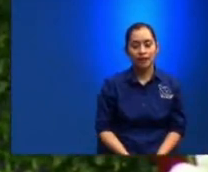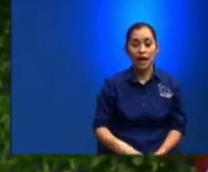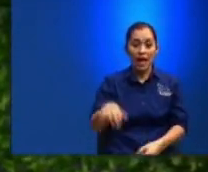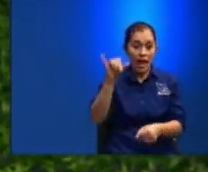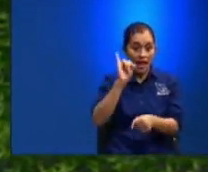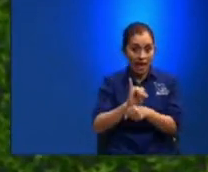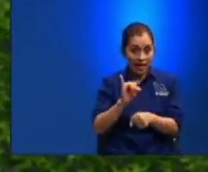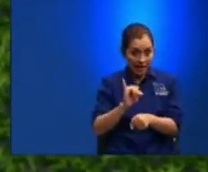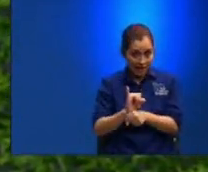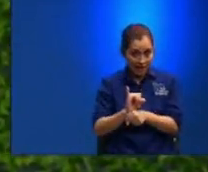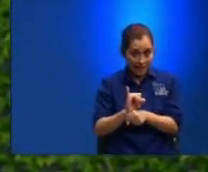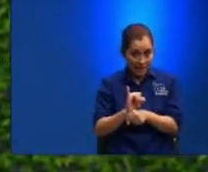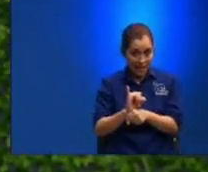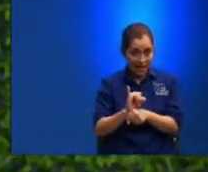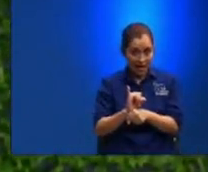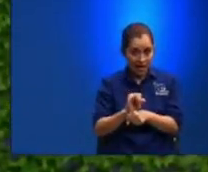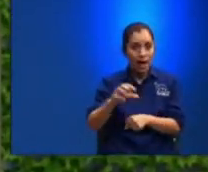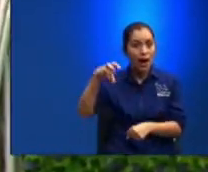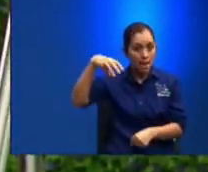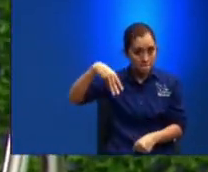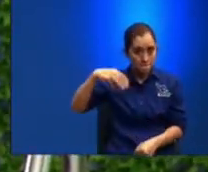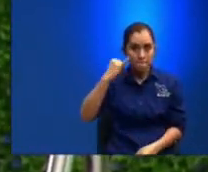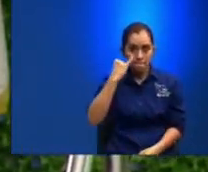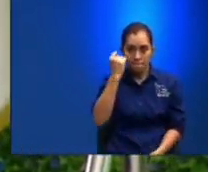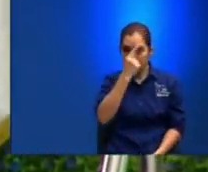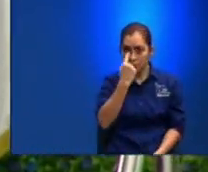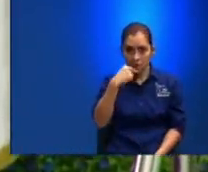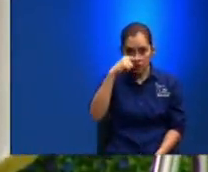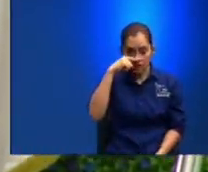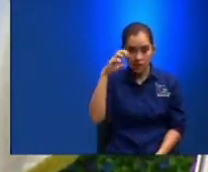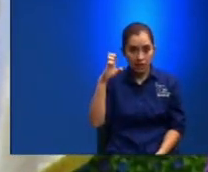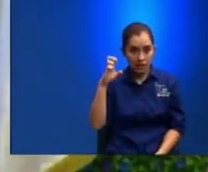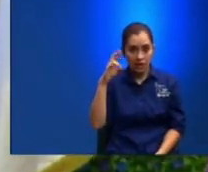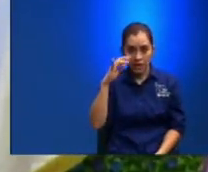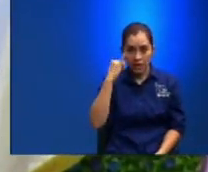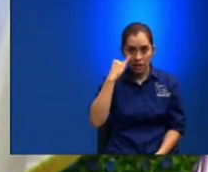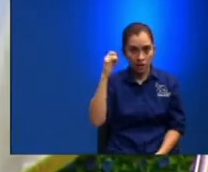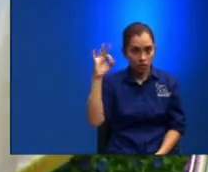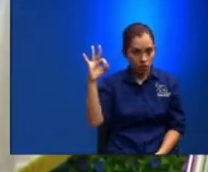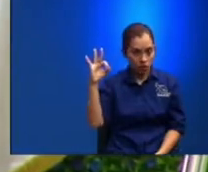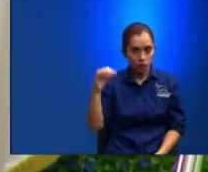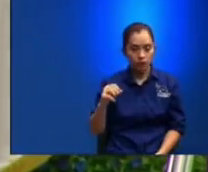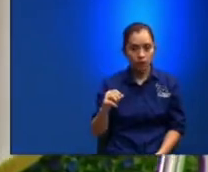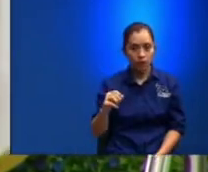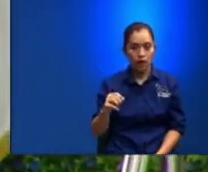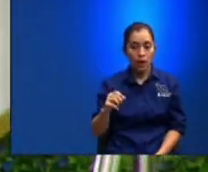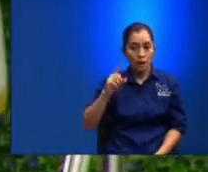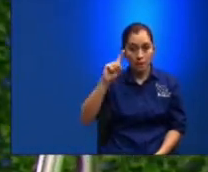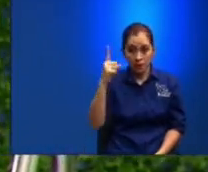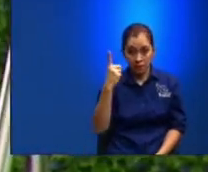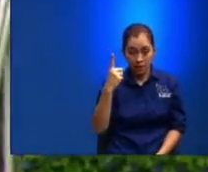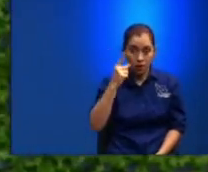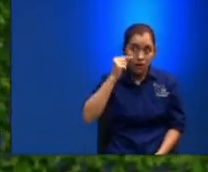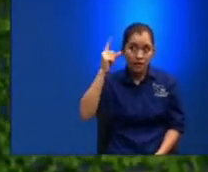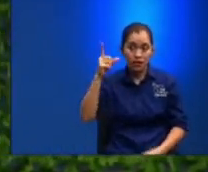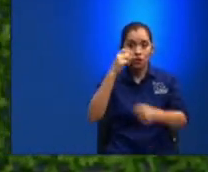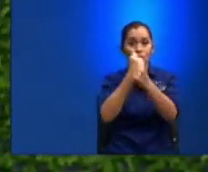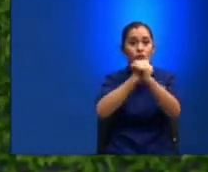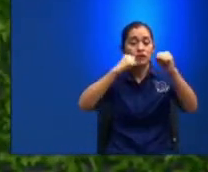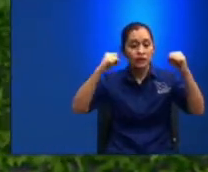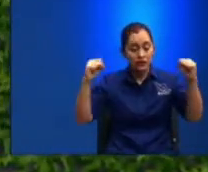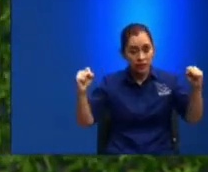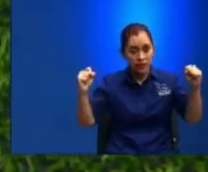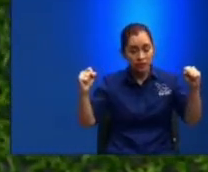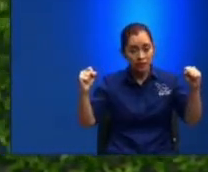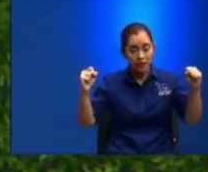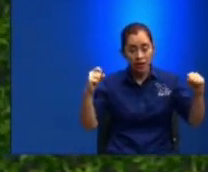iglesia es un misterio porque para empezar el señor salva a mucha gente dentro de la humanidad pero dentro de